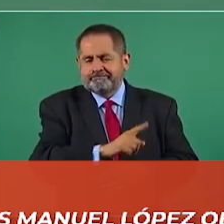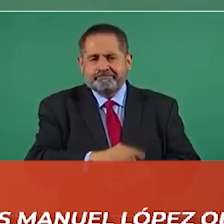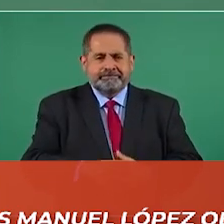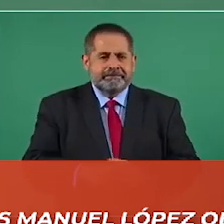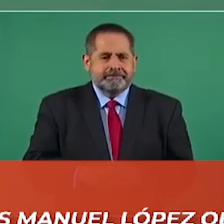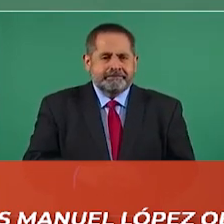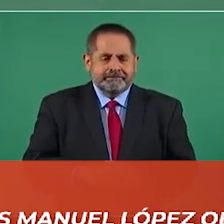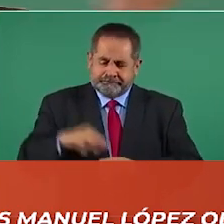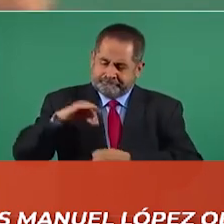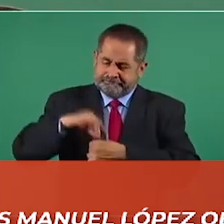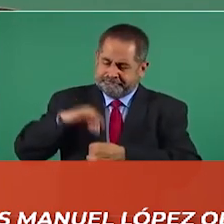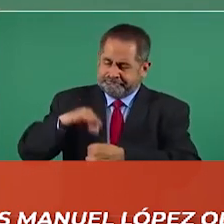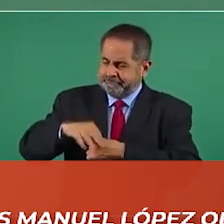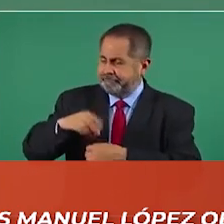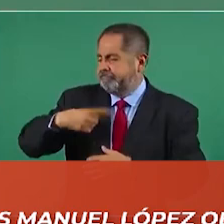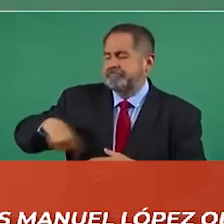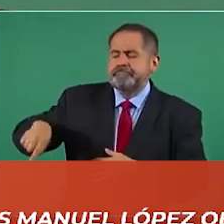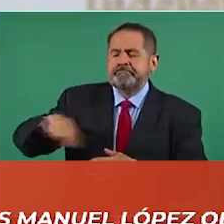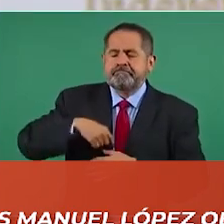votó